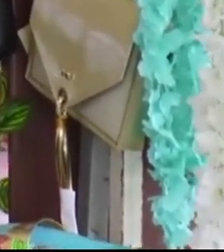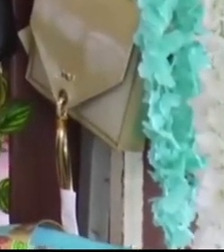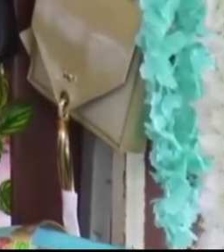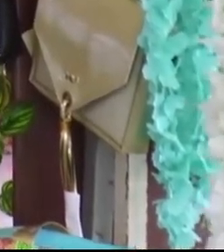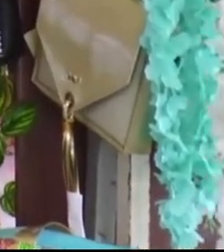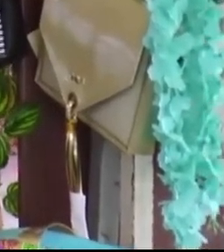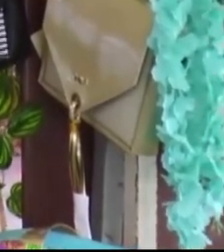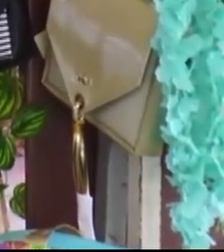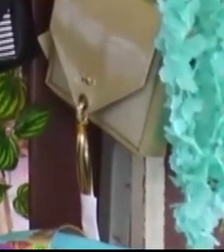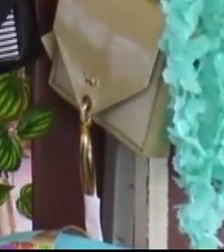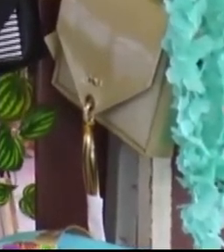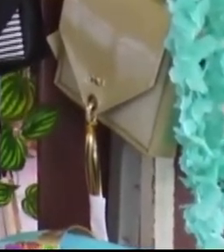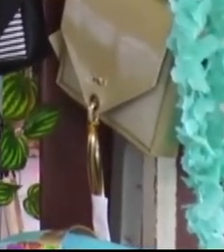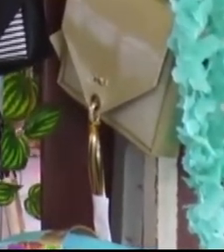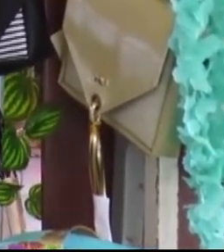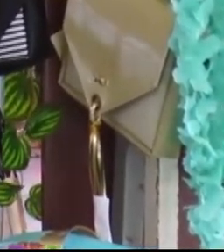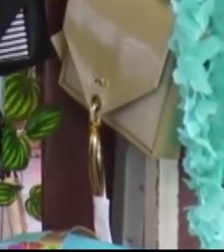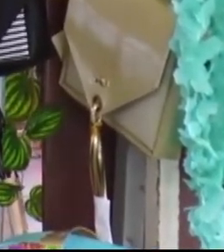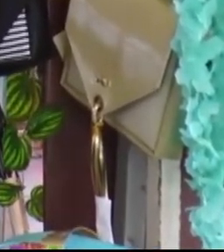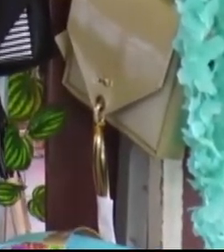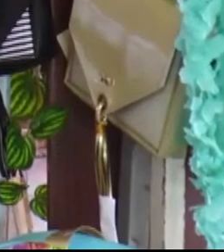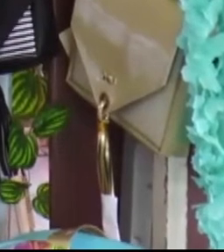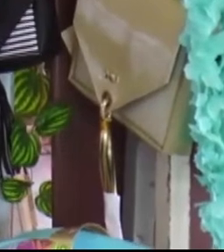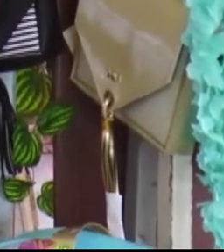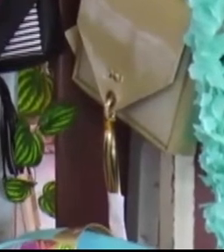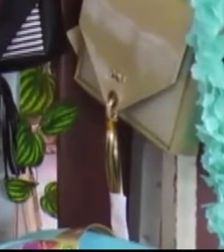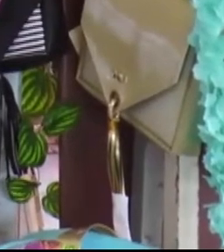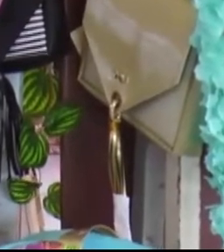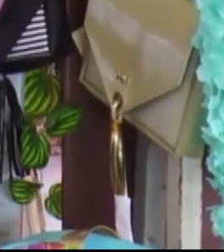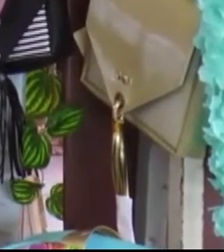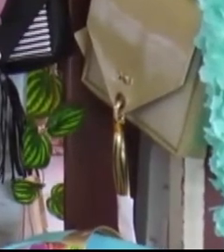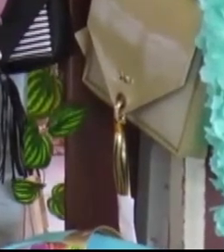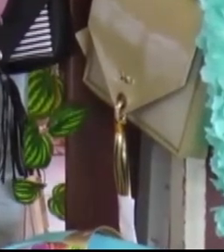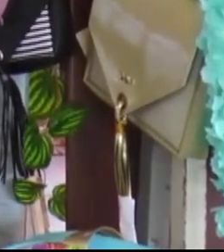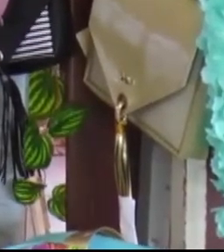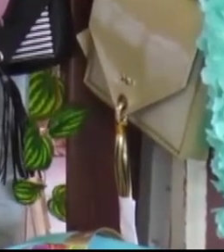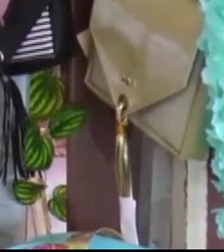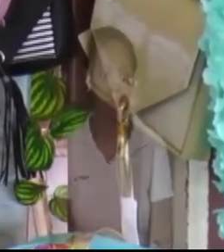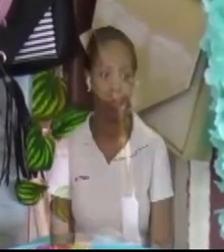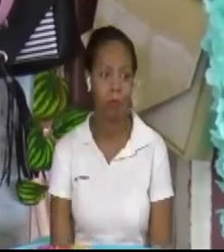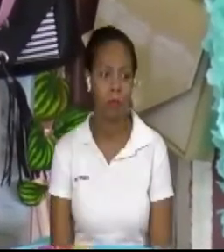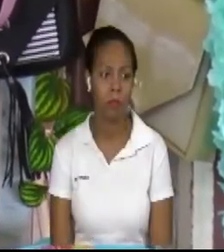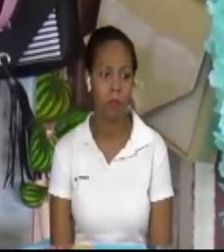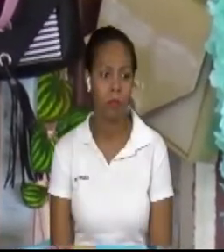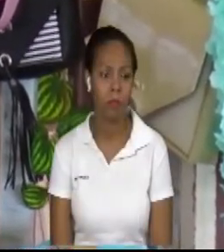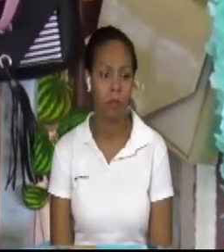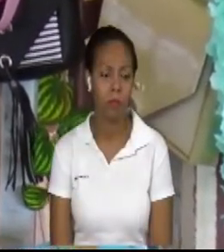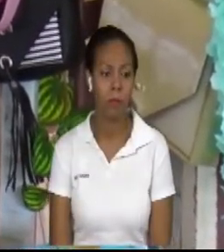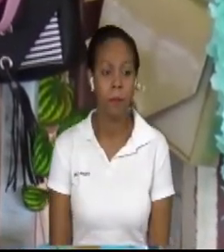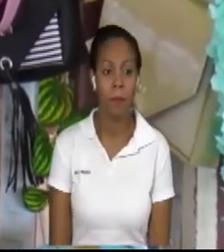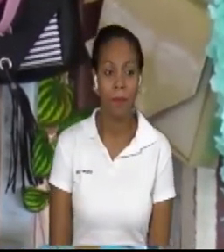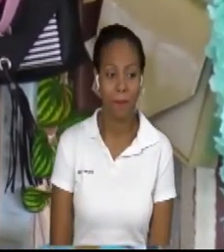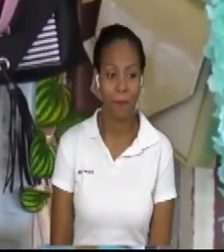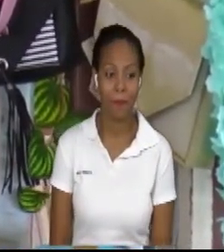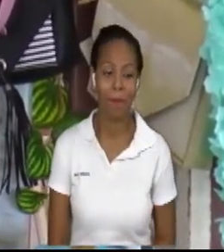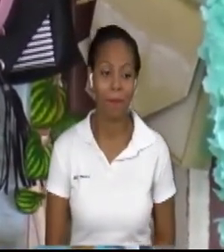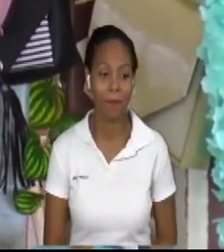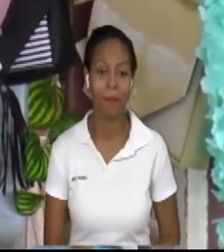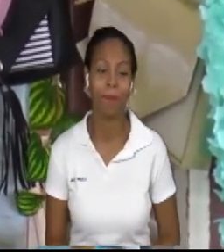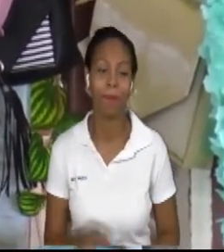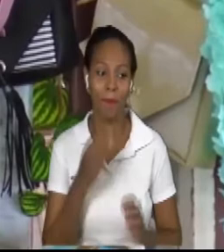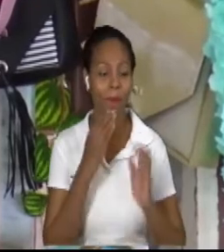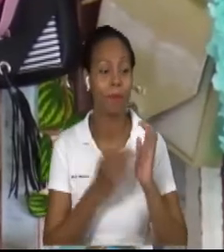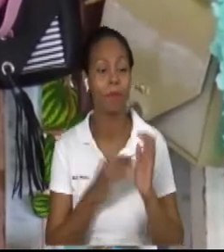de Juana fue una de las ferias más exitosas este fin de semana en Barranca Bermeja y que contó con la presencia de algunos